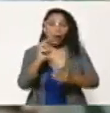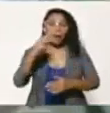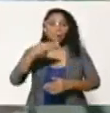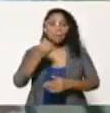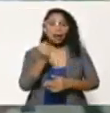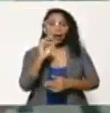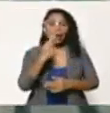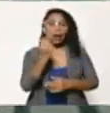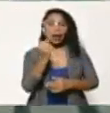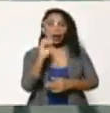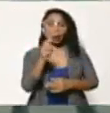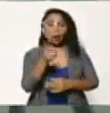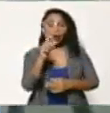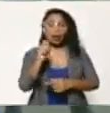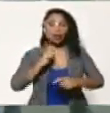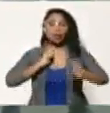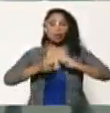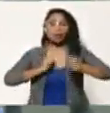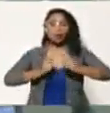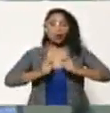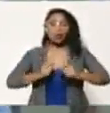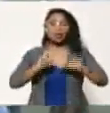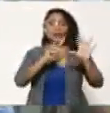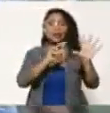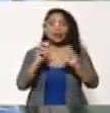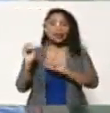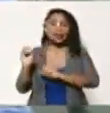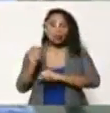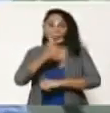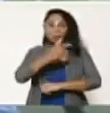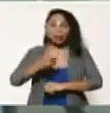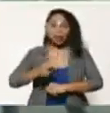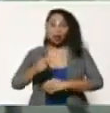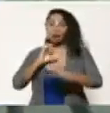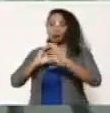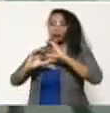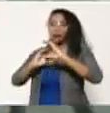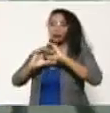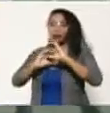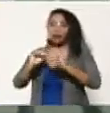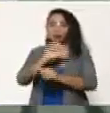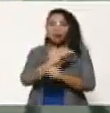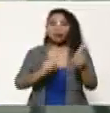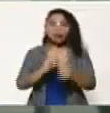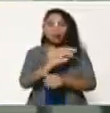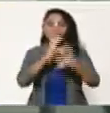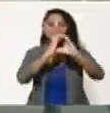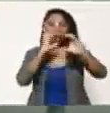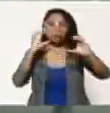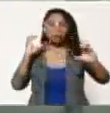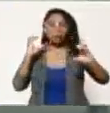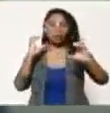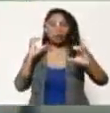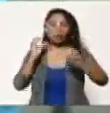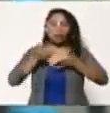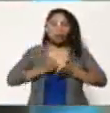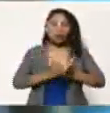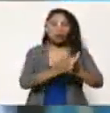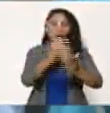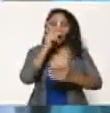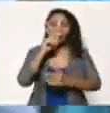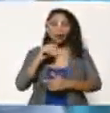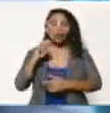proveniente de trinidad y tobago con más de 700 connacionales vamos a conversar de inmediato con el viceministro de transporte acuático es guix